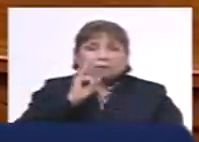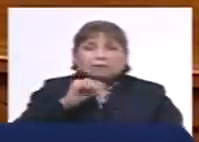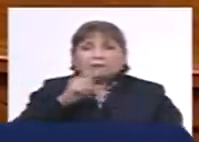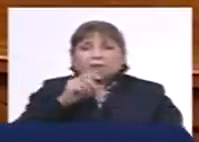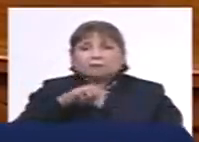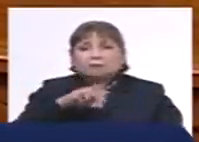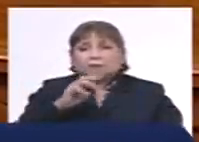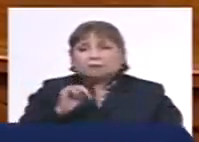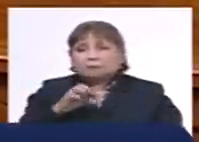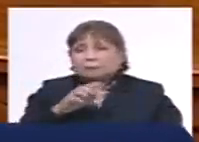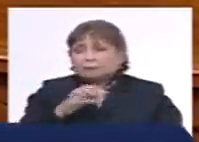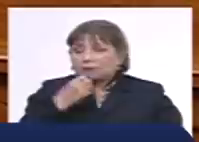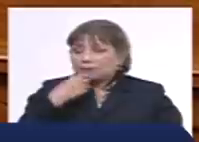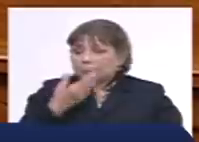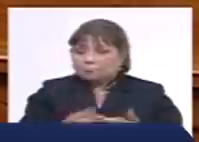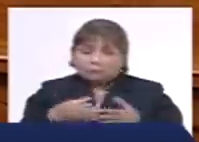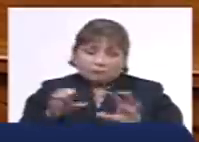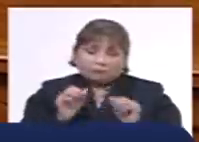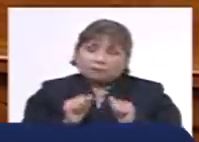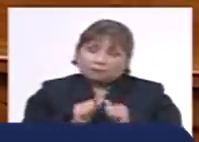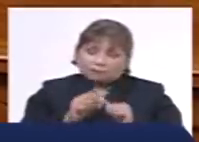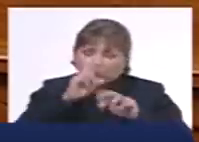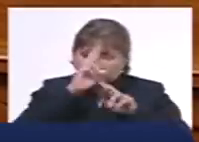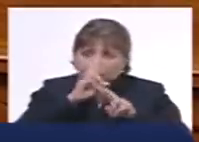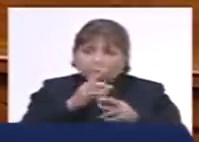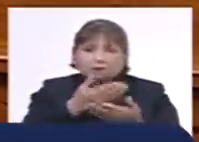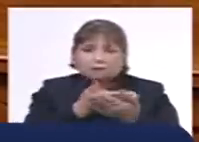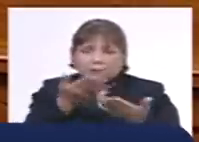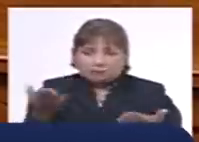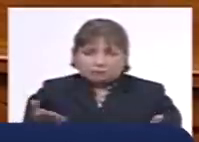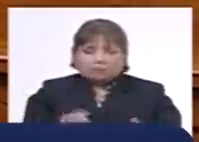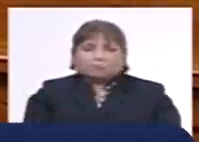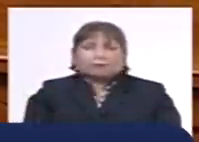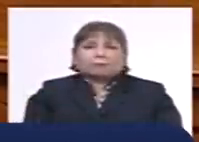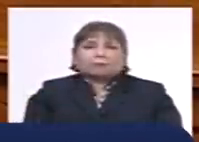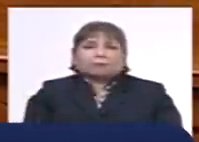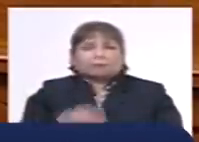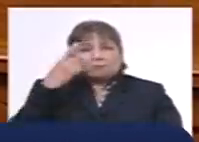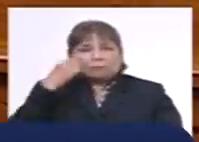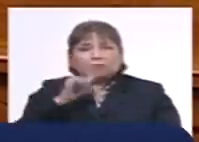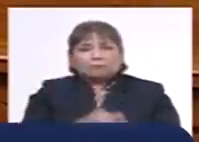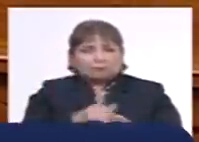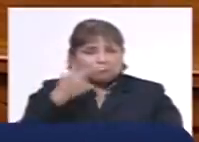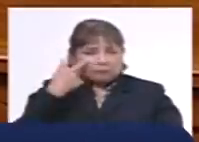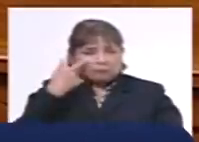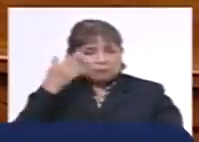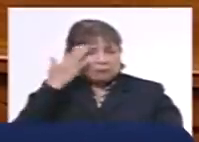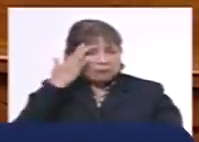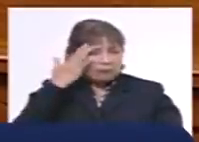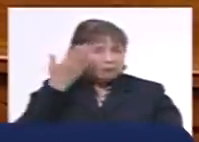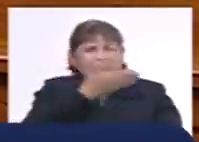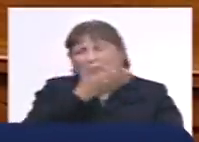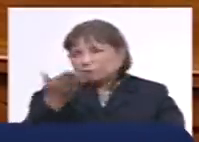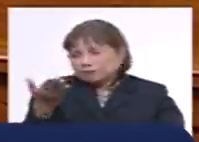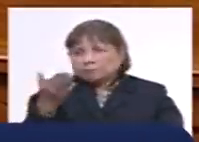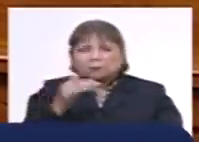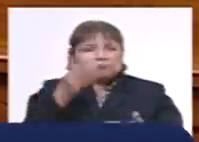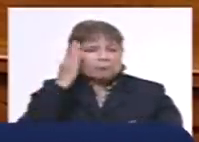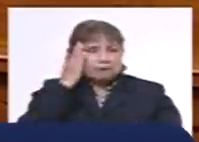interpelación. Pero lo estoy haciendo por respeto a ustedes y para que se conozca, ¿no?, qué es lo que